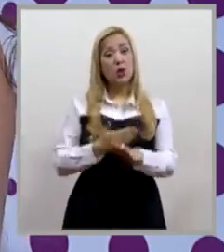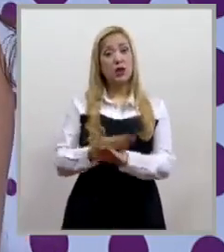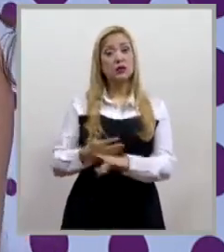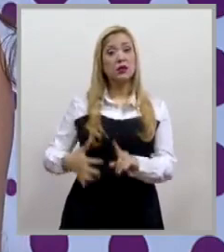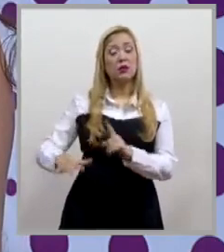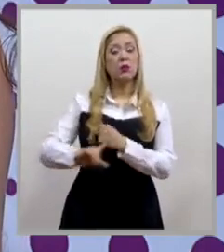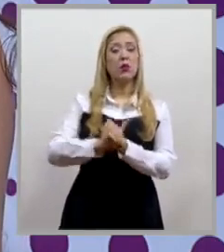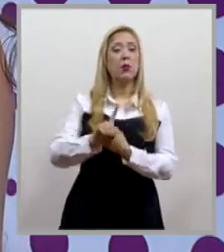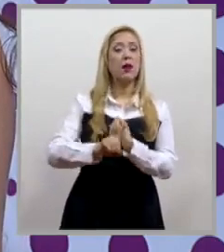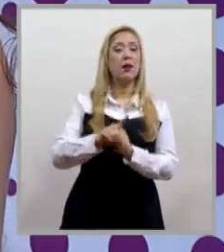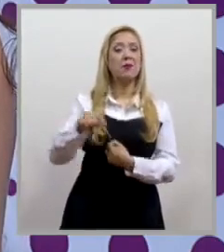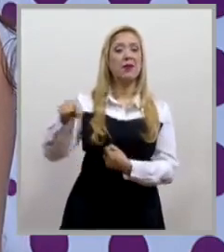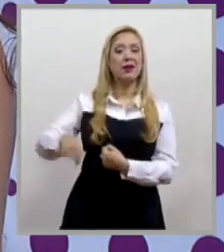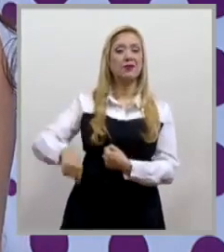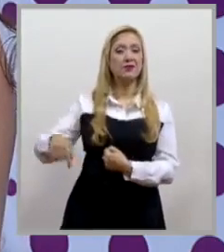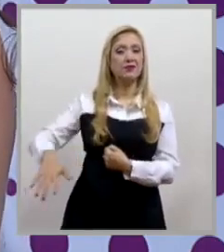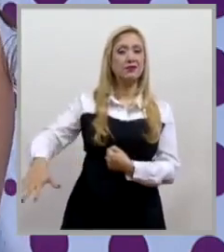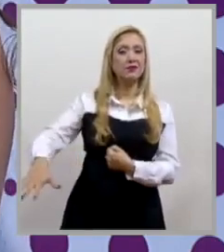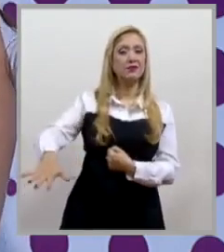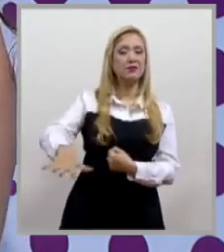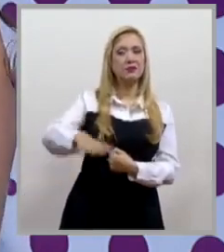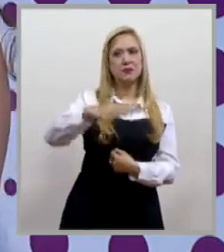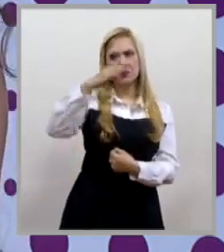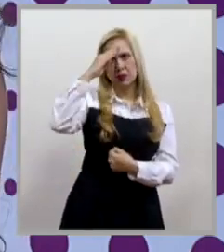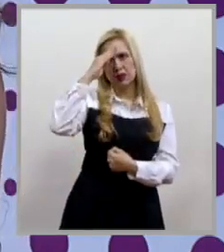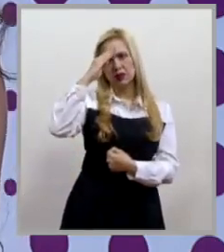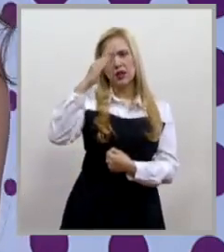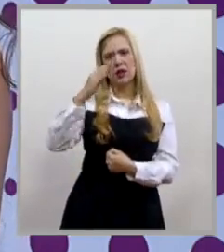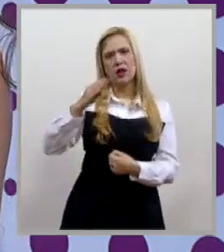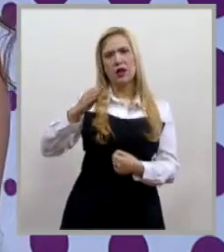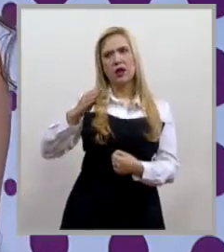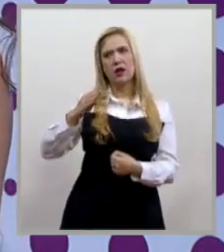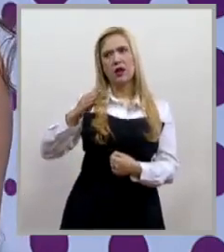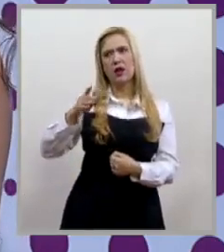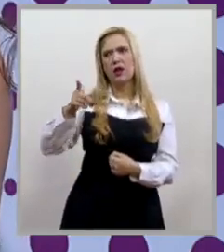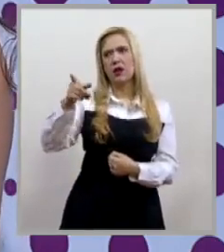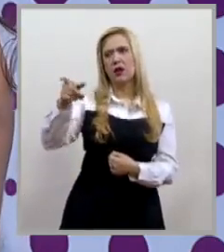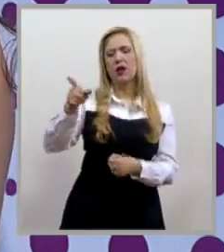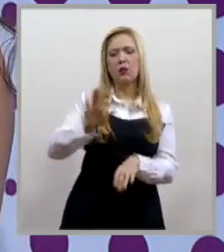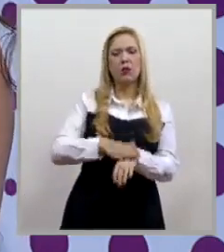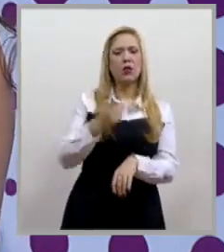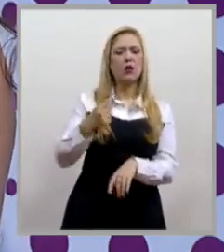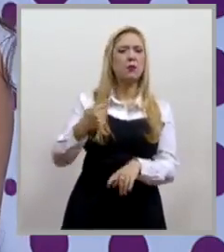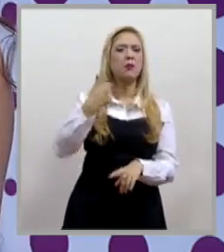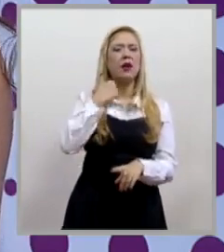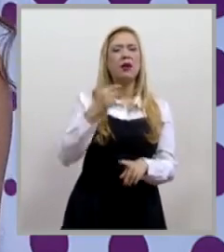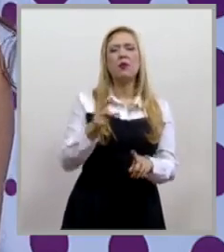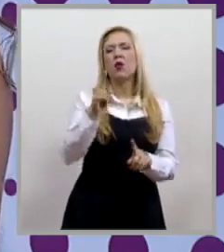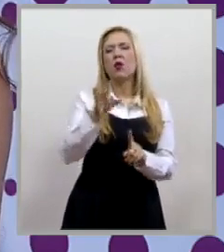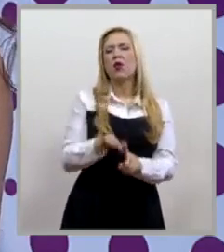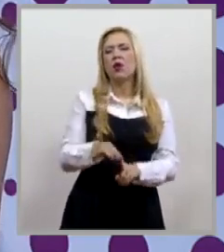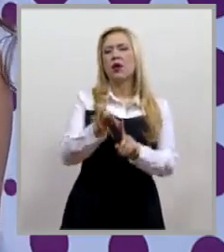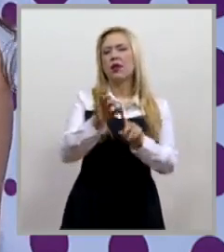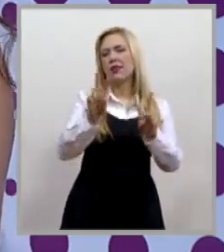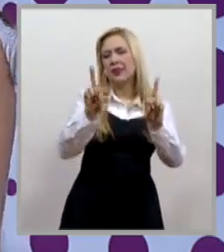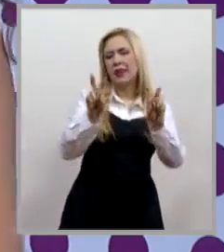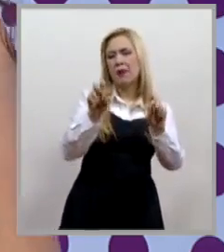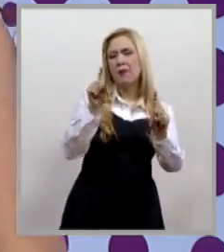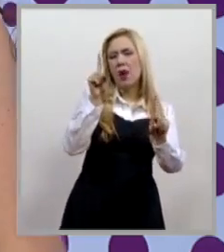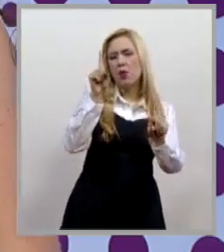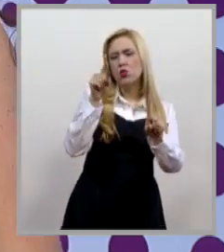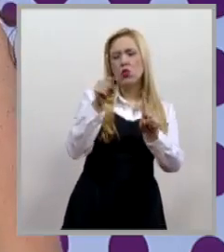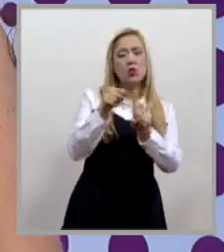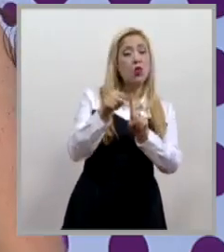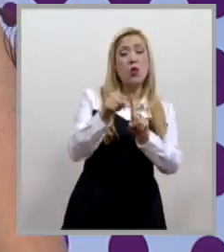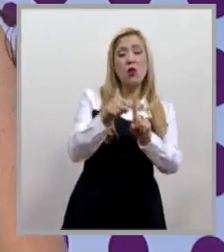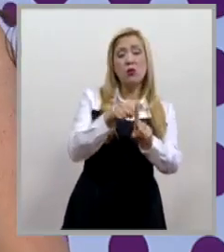dice Julia, no es que existiera un solo patrón, ¿no? de esa violencia, sino que existe un contexto de violencia que así lo